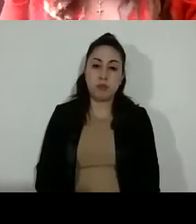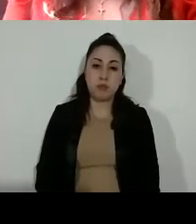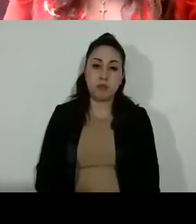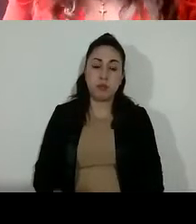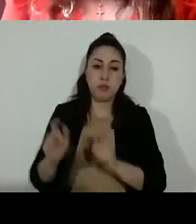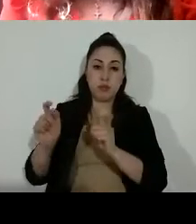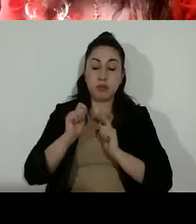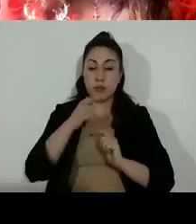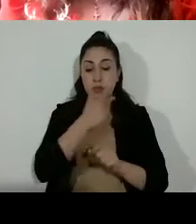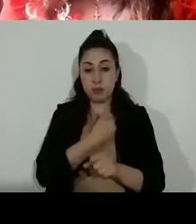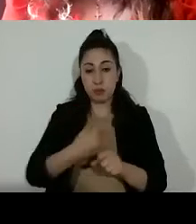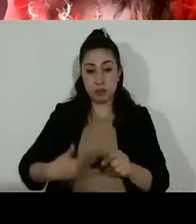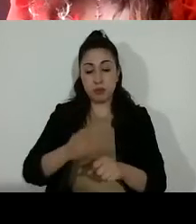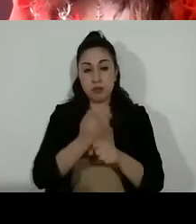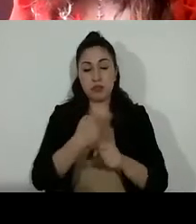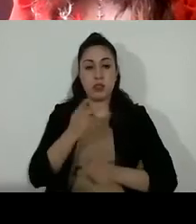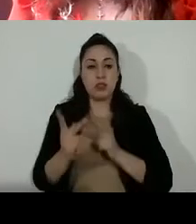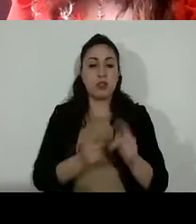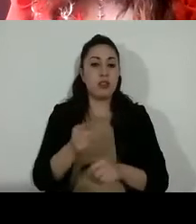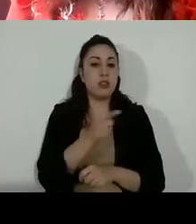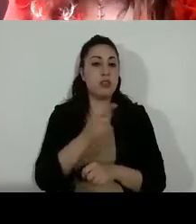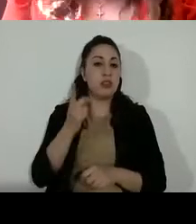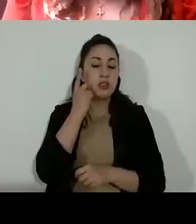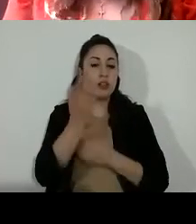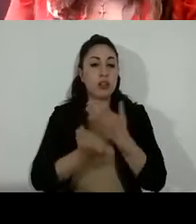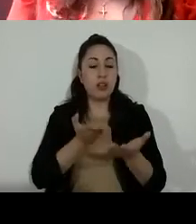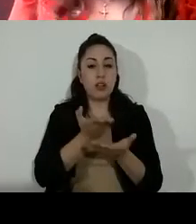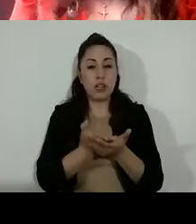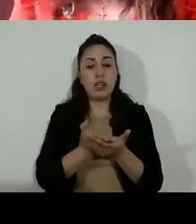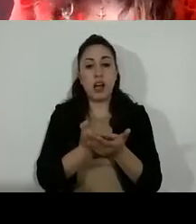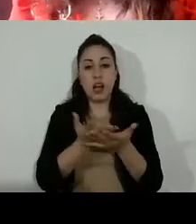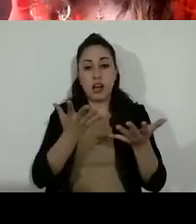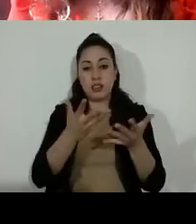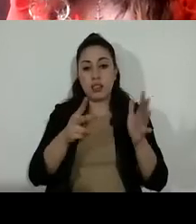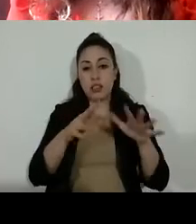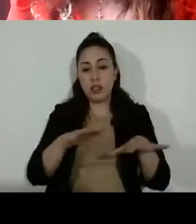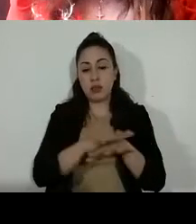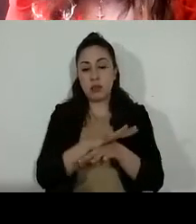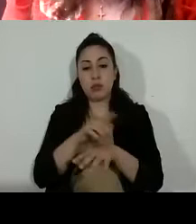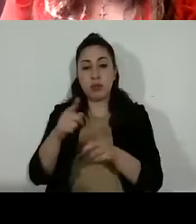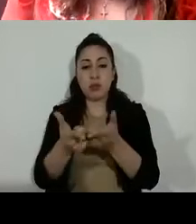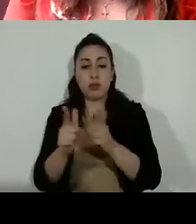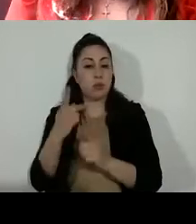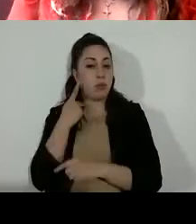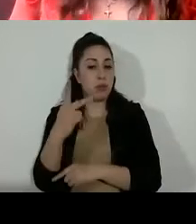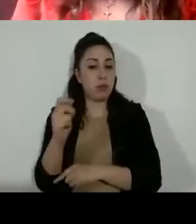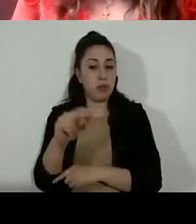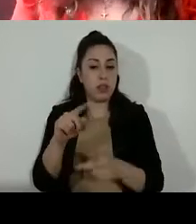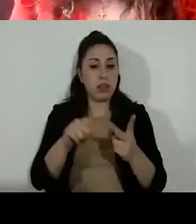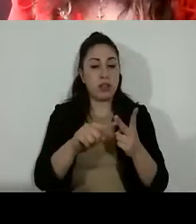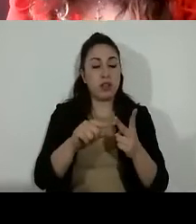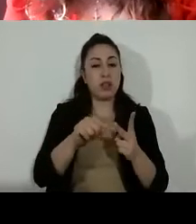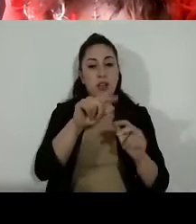la presidencia, se somete a votación las modificaciones propuestas por el Grupo Parlamentario de Acción Nacional y la Asociación